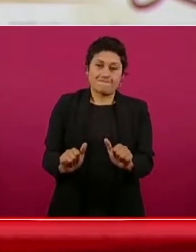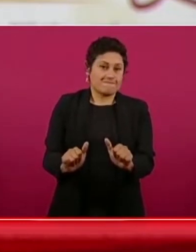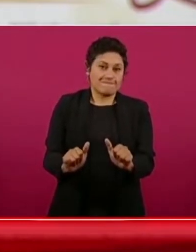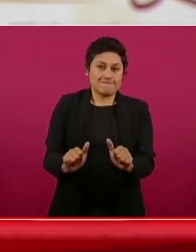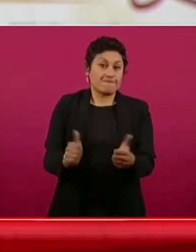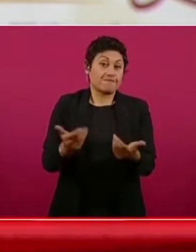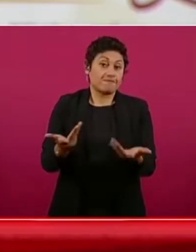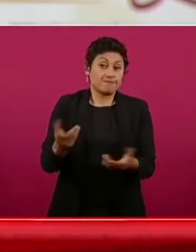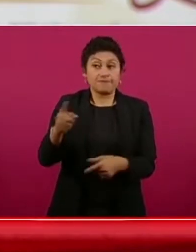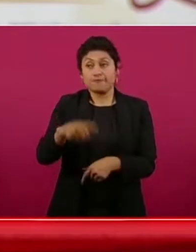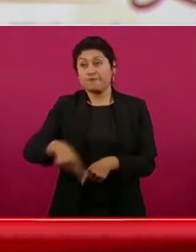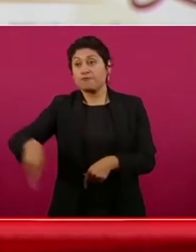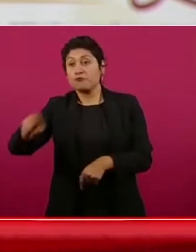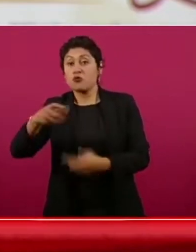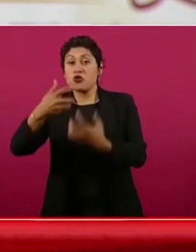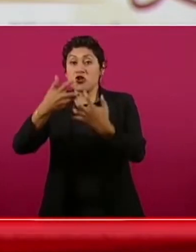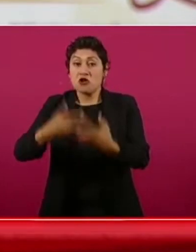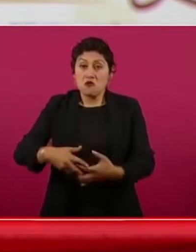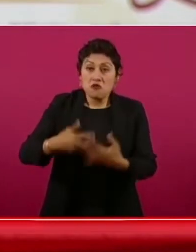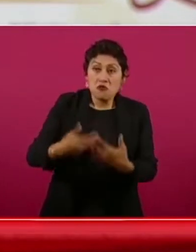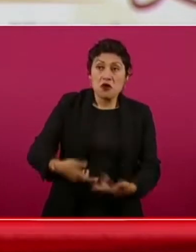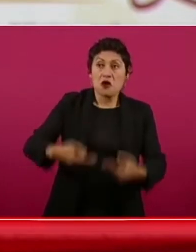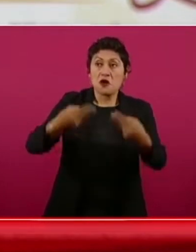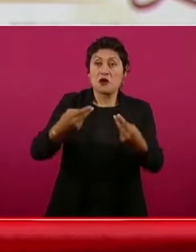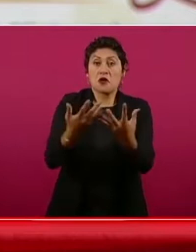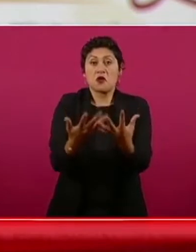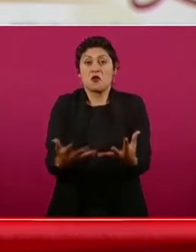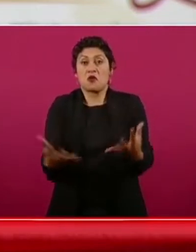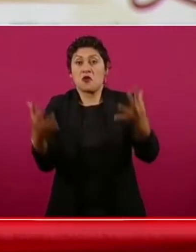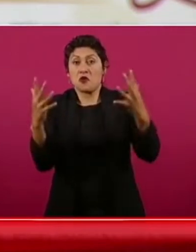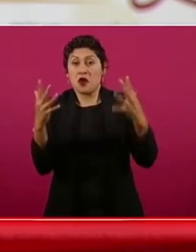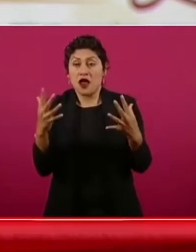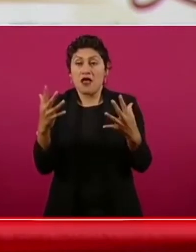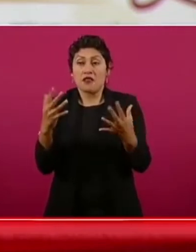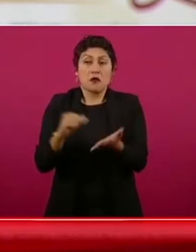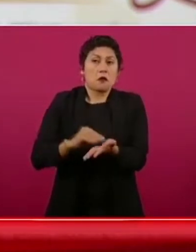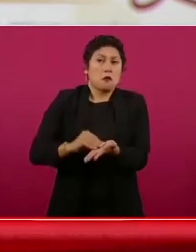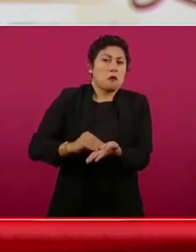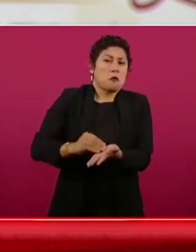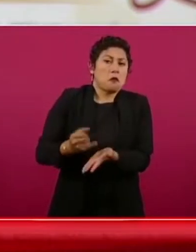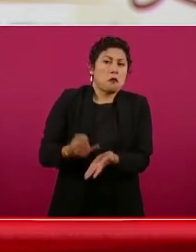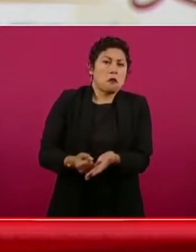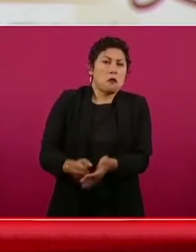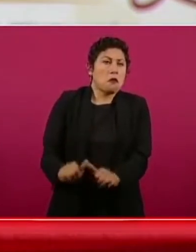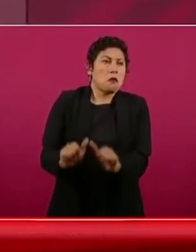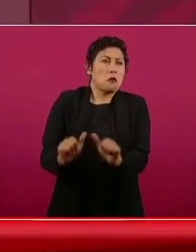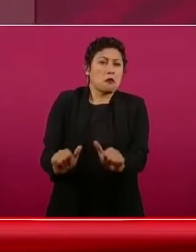llamados grandes contribuyentes, que esté prohibido